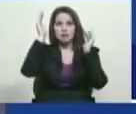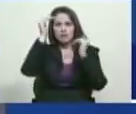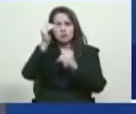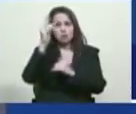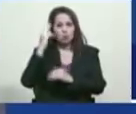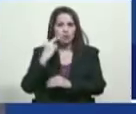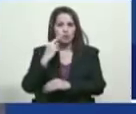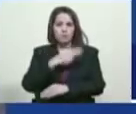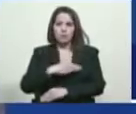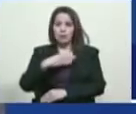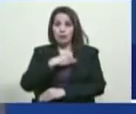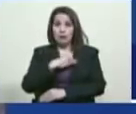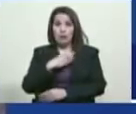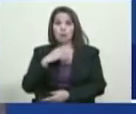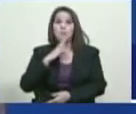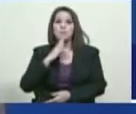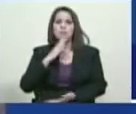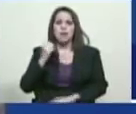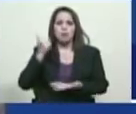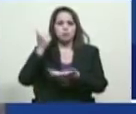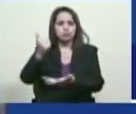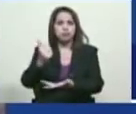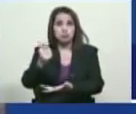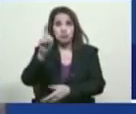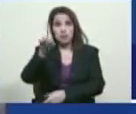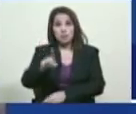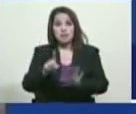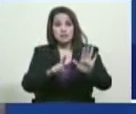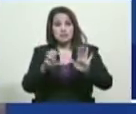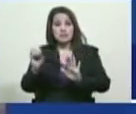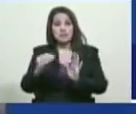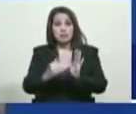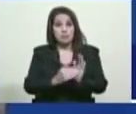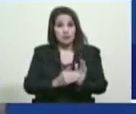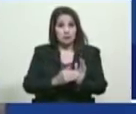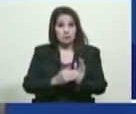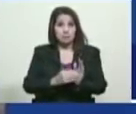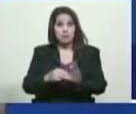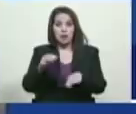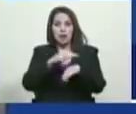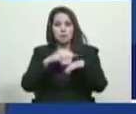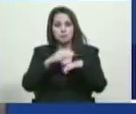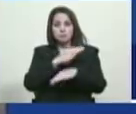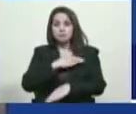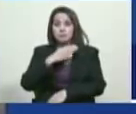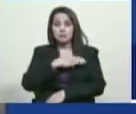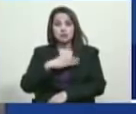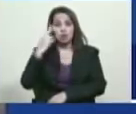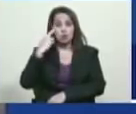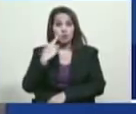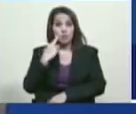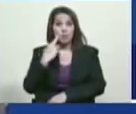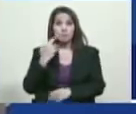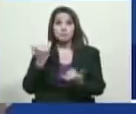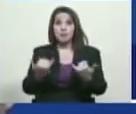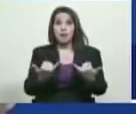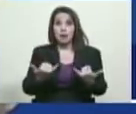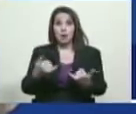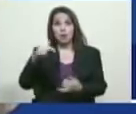becado 60.000 vencedores y vencedoras en la misión Riva. Hoy hay